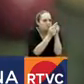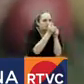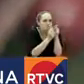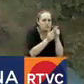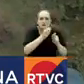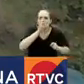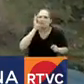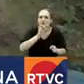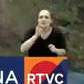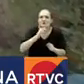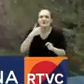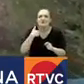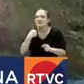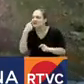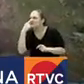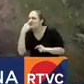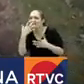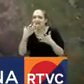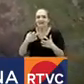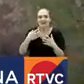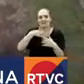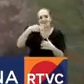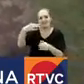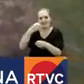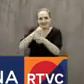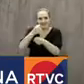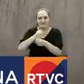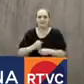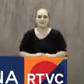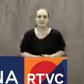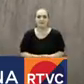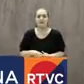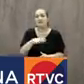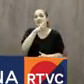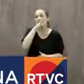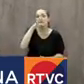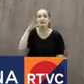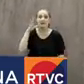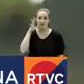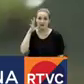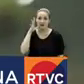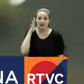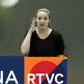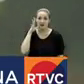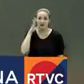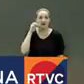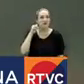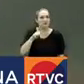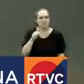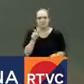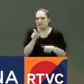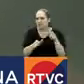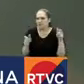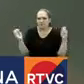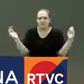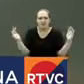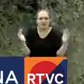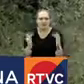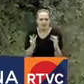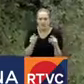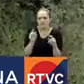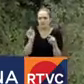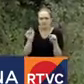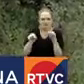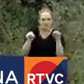papiro anteriormente, que ya hoy en día se está acabando esto. En las fincas habían muchas personas que